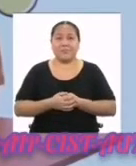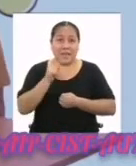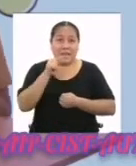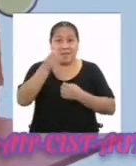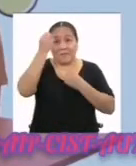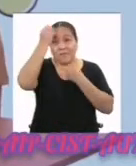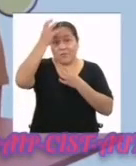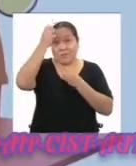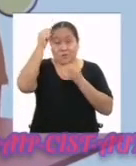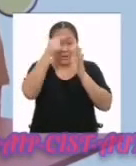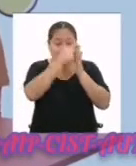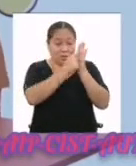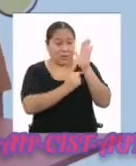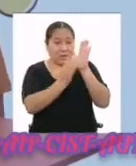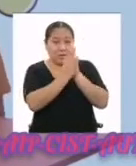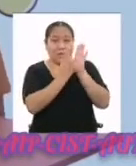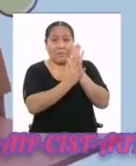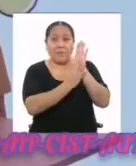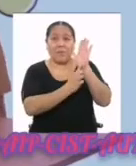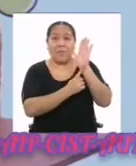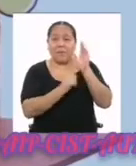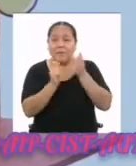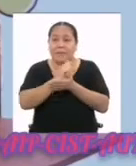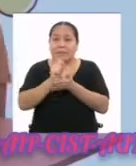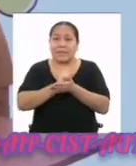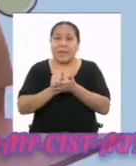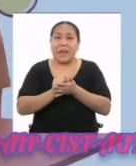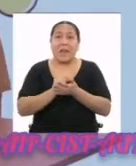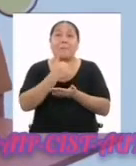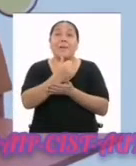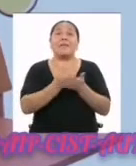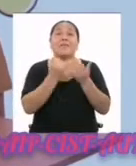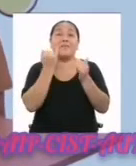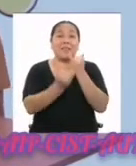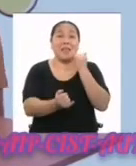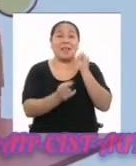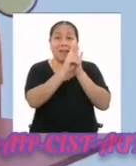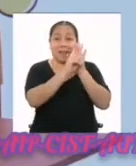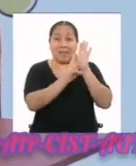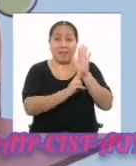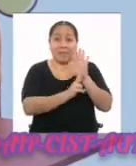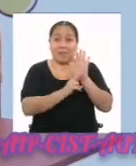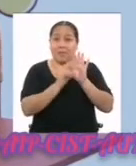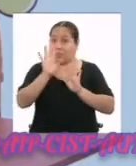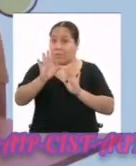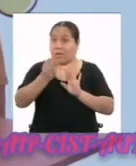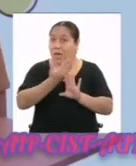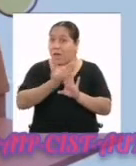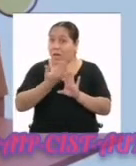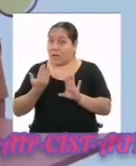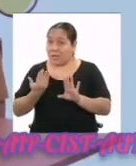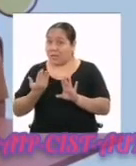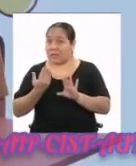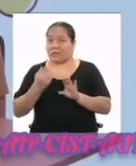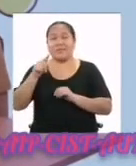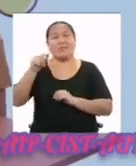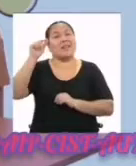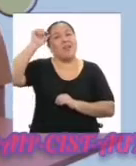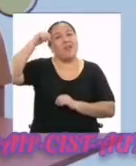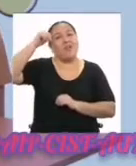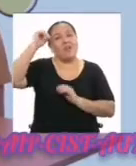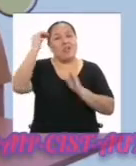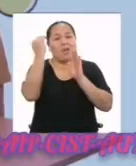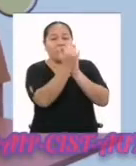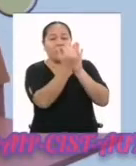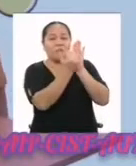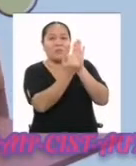tenemos aquí en este documento, vamos a escribir la versión final de nuestro reglamento. Pero antes de eso, ¿qué les parece si repasamos cuáles